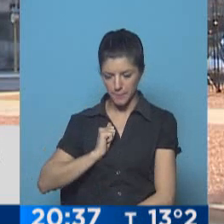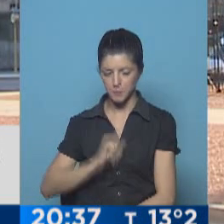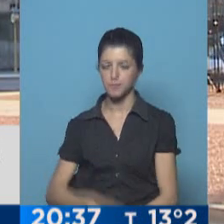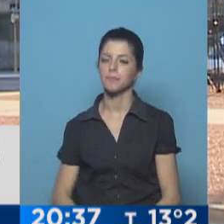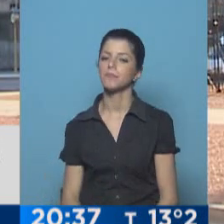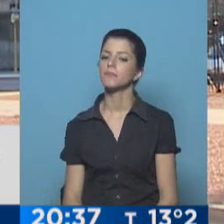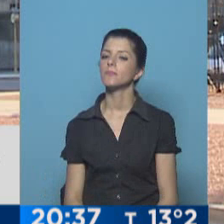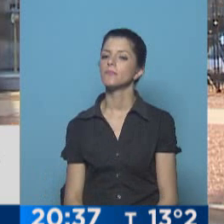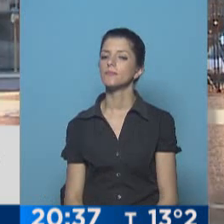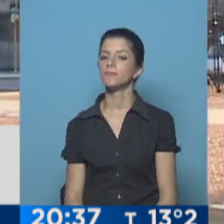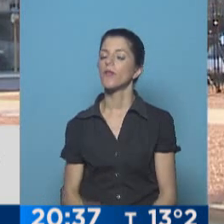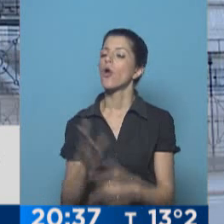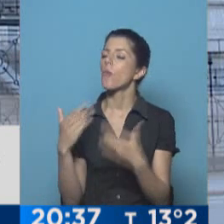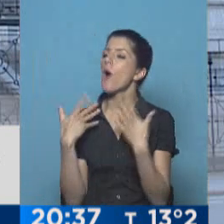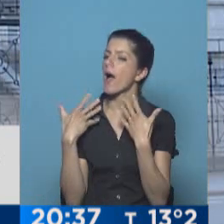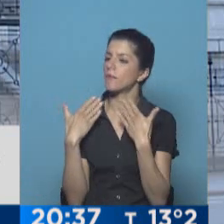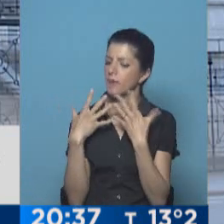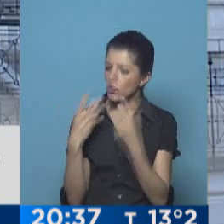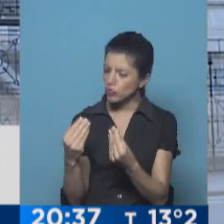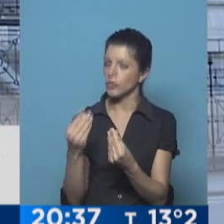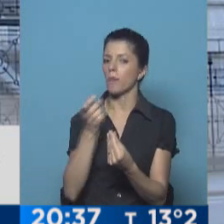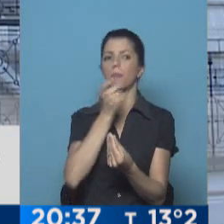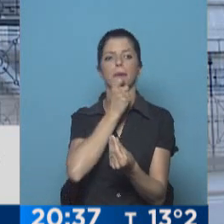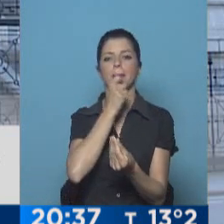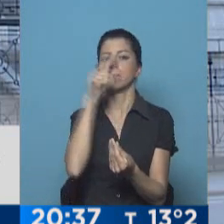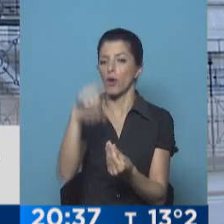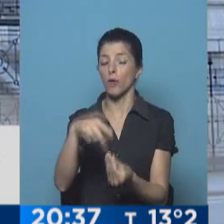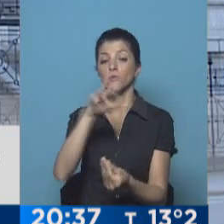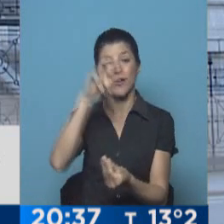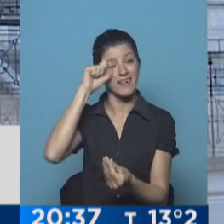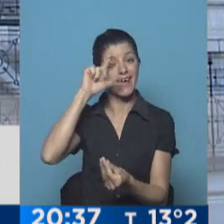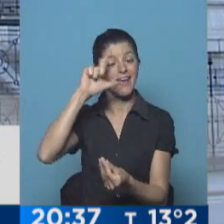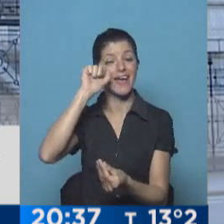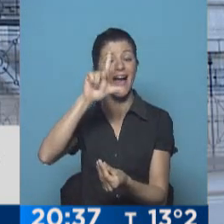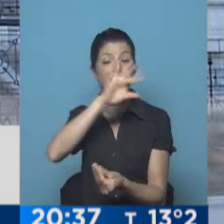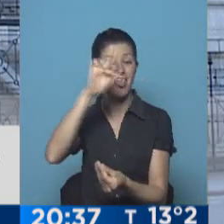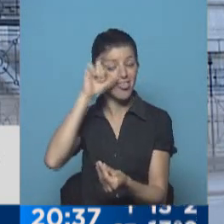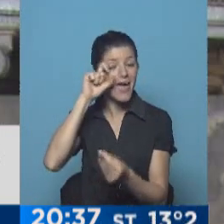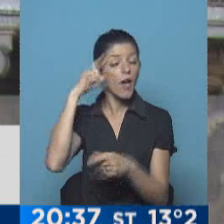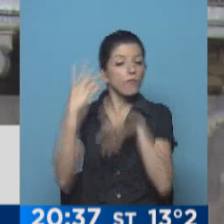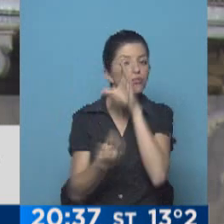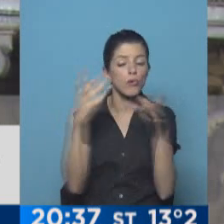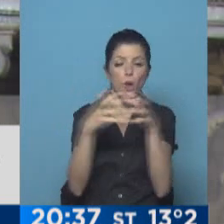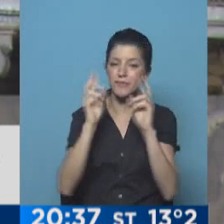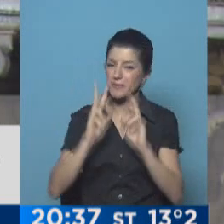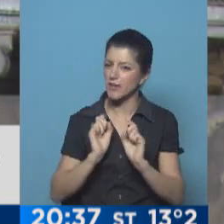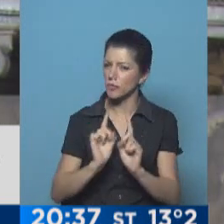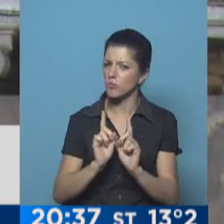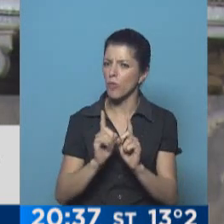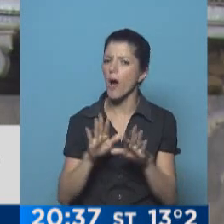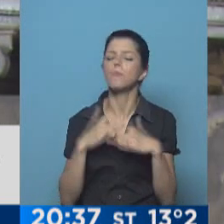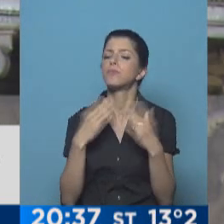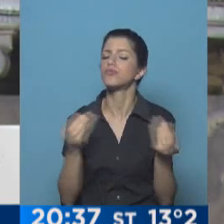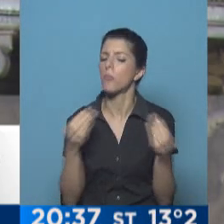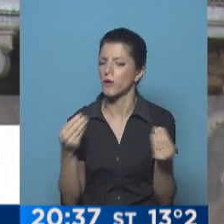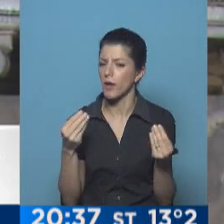sirve que a iniciativa de diputados Como por ejemplo Héctor recalde se cree una comisión que investigue esto en el congreso de la nación forma parte